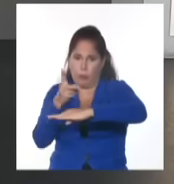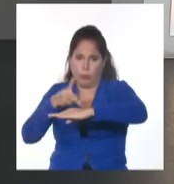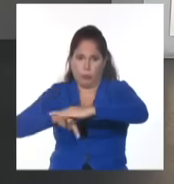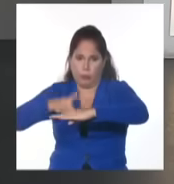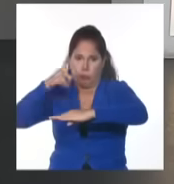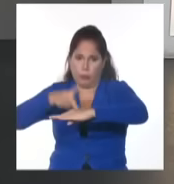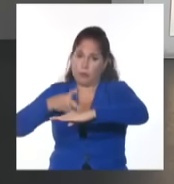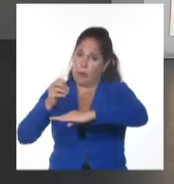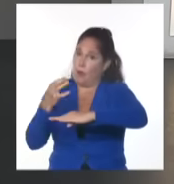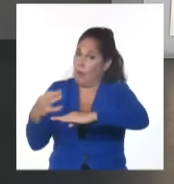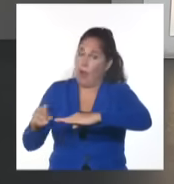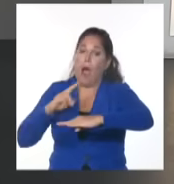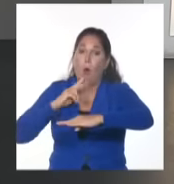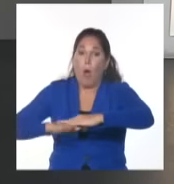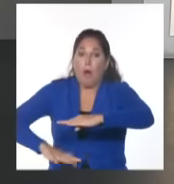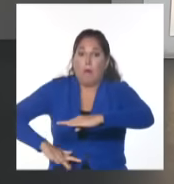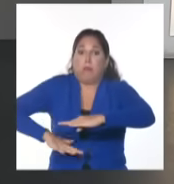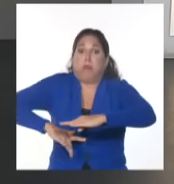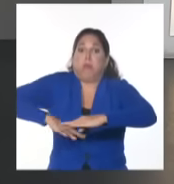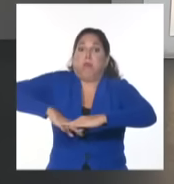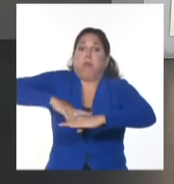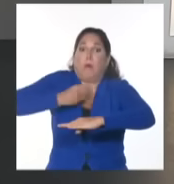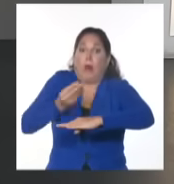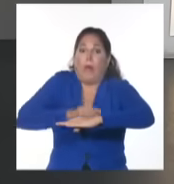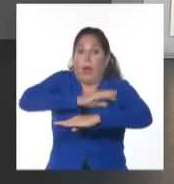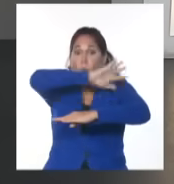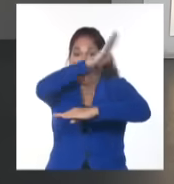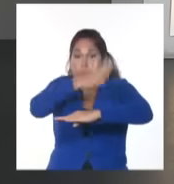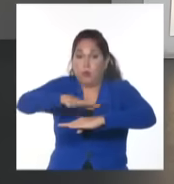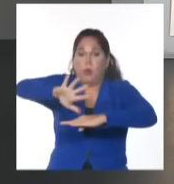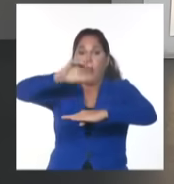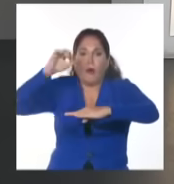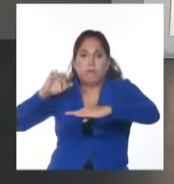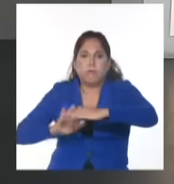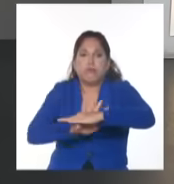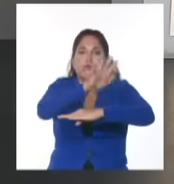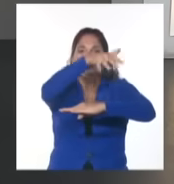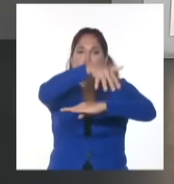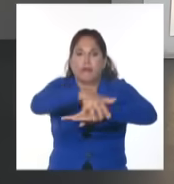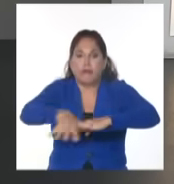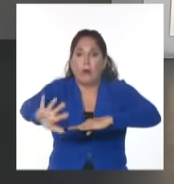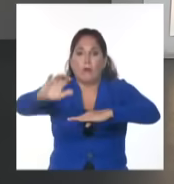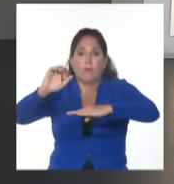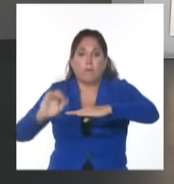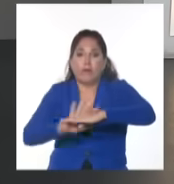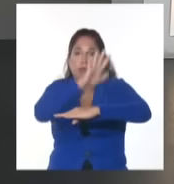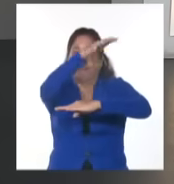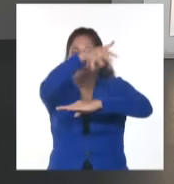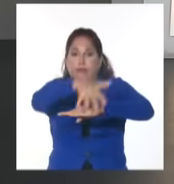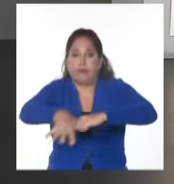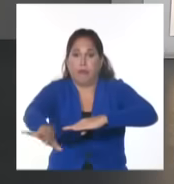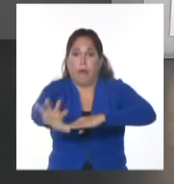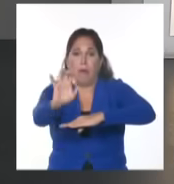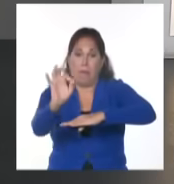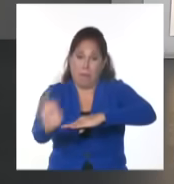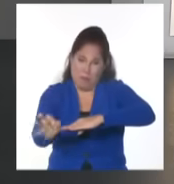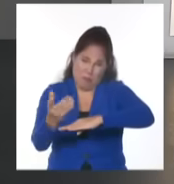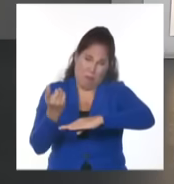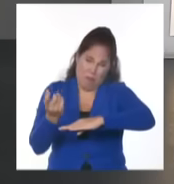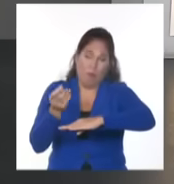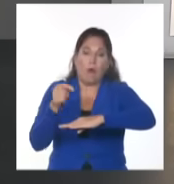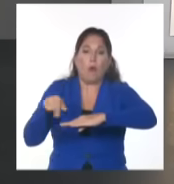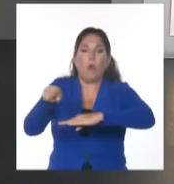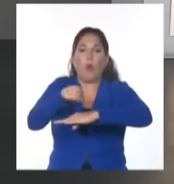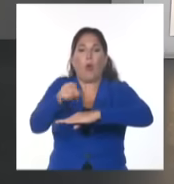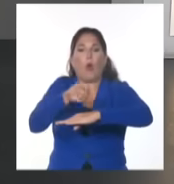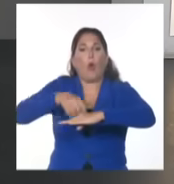claro, inundaciones costeras ligeras a moderadas que pueden ocurrir en las zonas más bajas del sello litoral. Así que estas son las